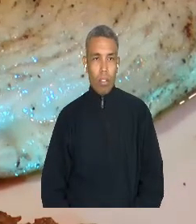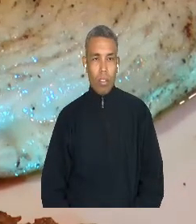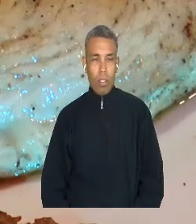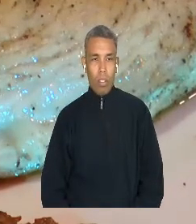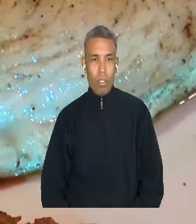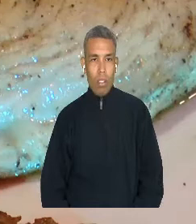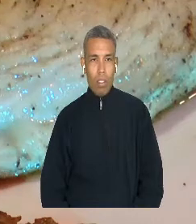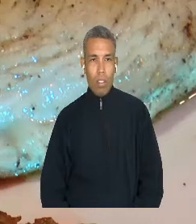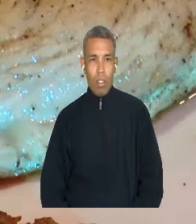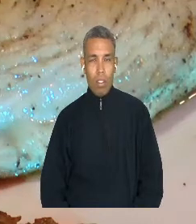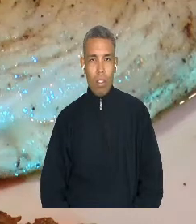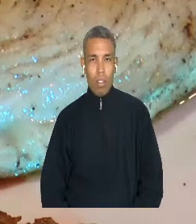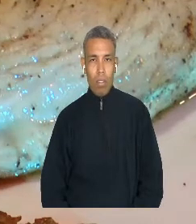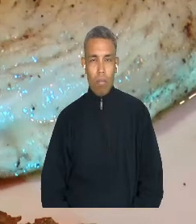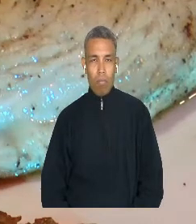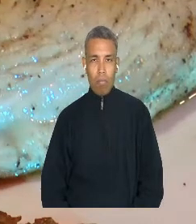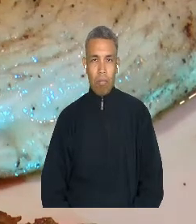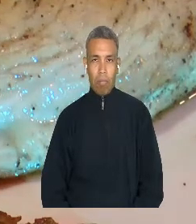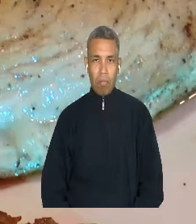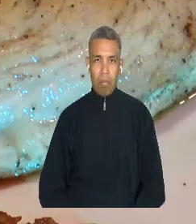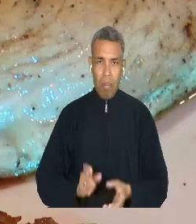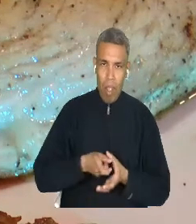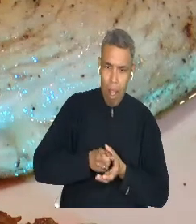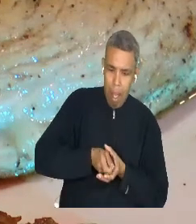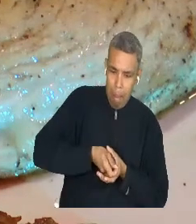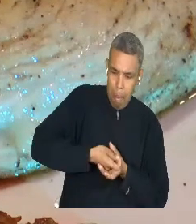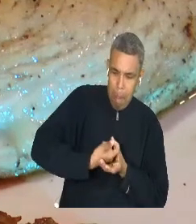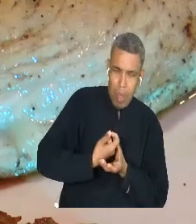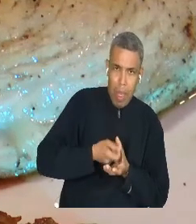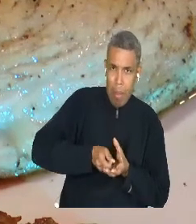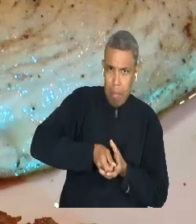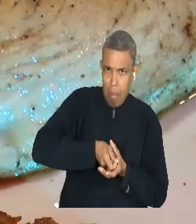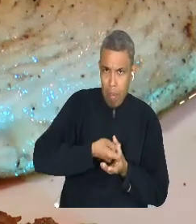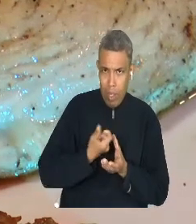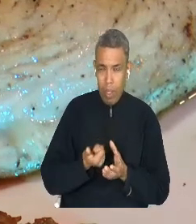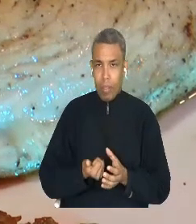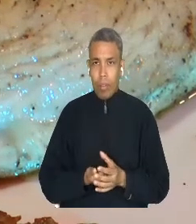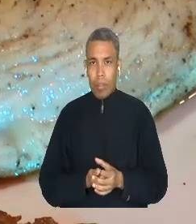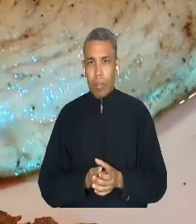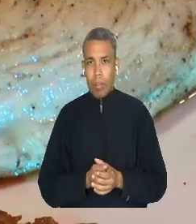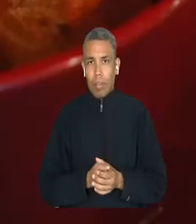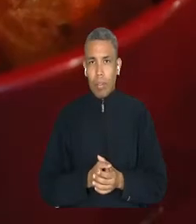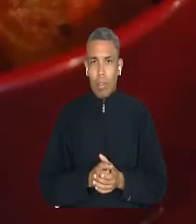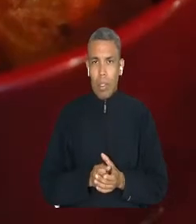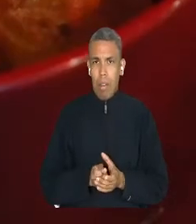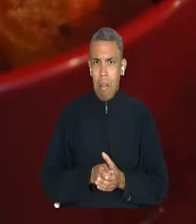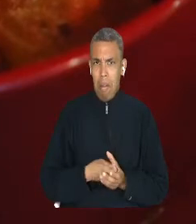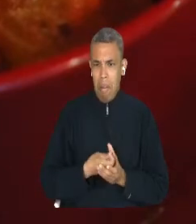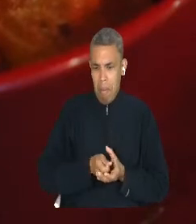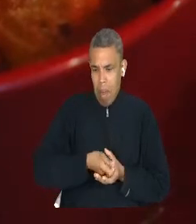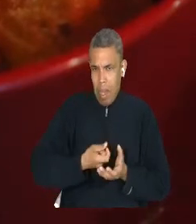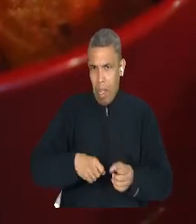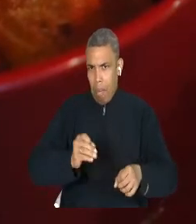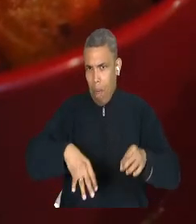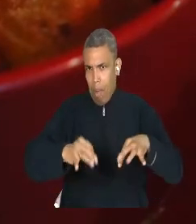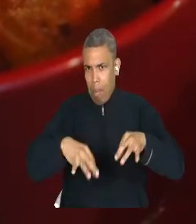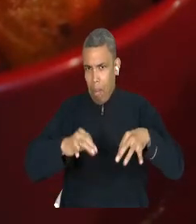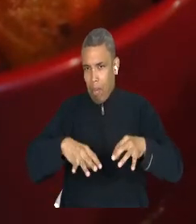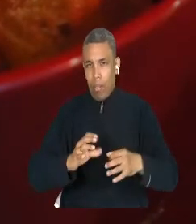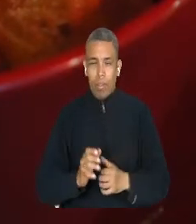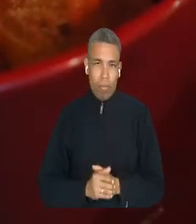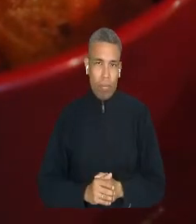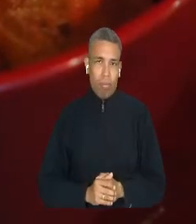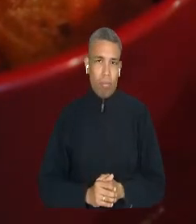que manejamos en la cervecería. Deliciosas. Estas papitas precisamente son las que han hecho más famosa la cocina de